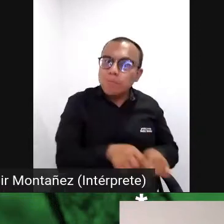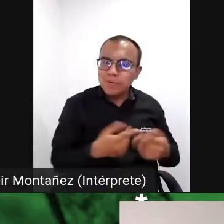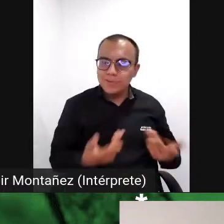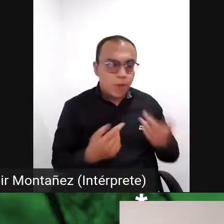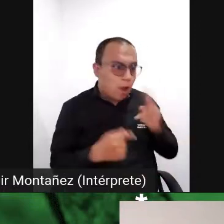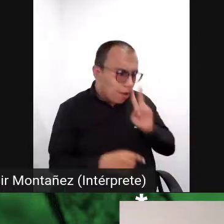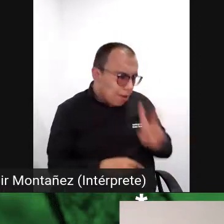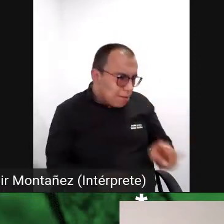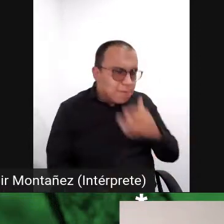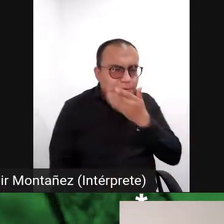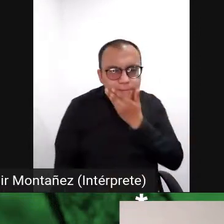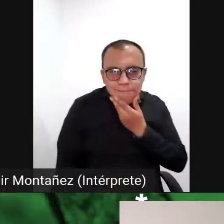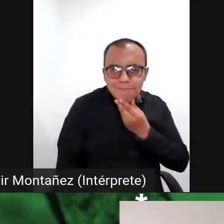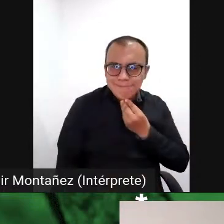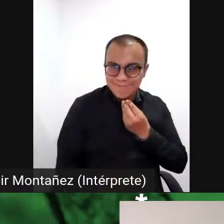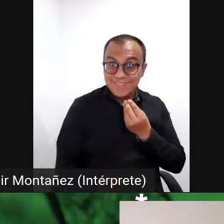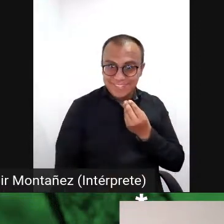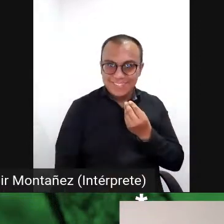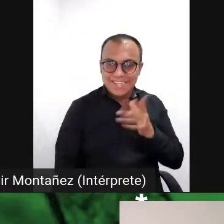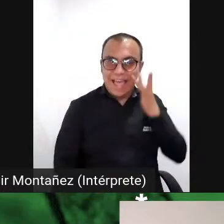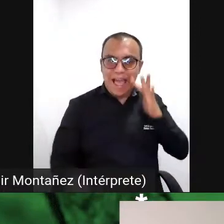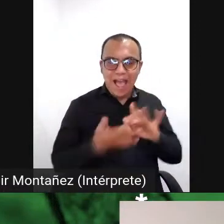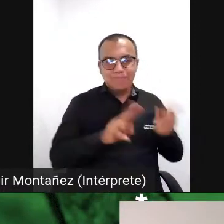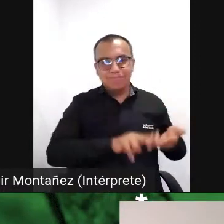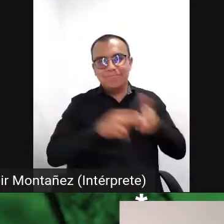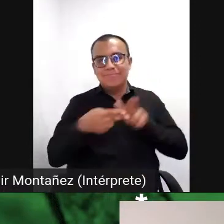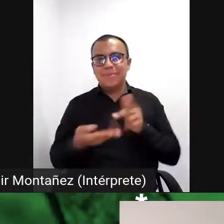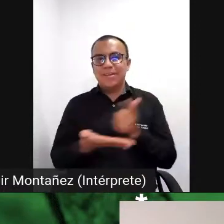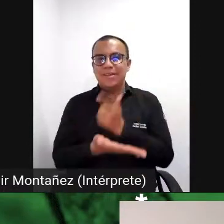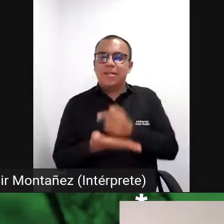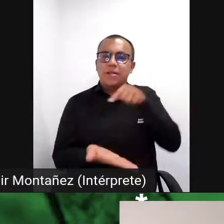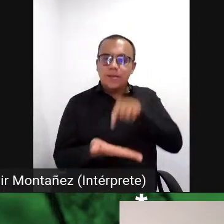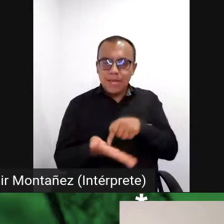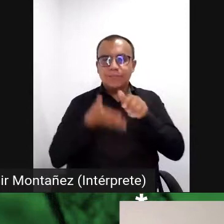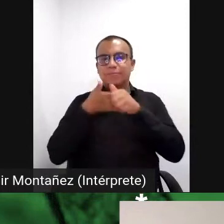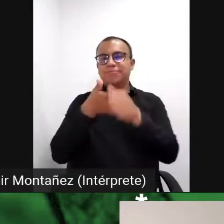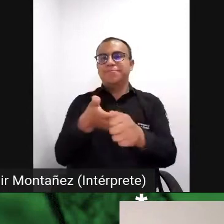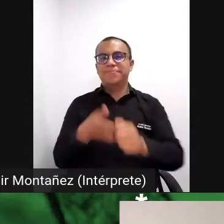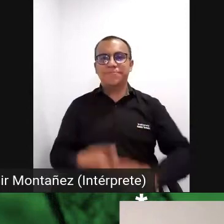observar, y a eso apela el libro, y para eso es esa guía de campo.